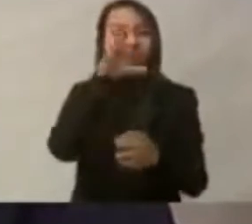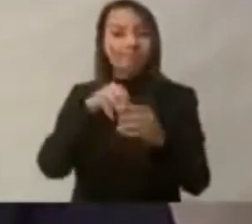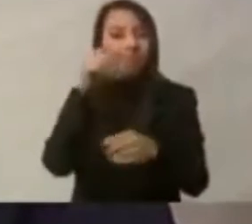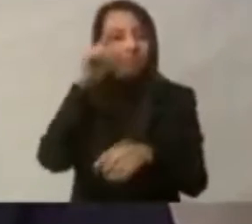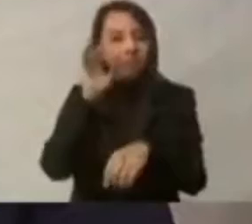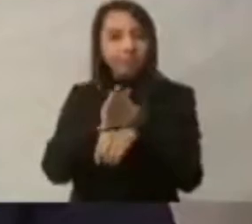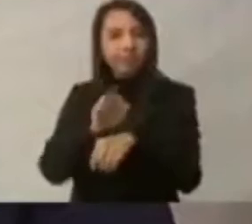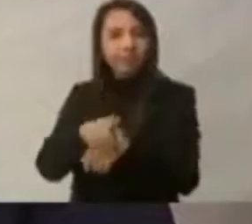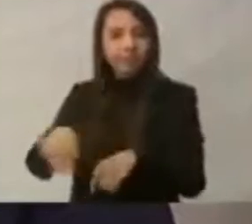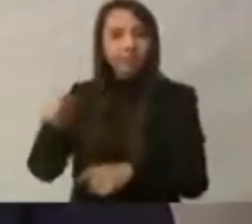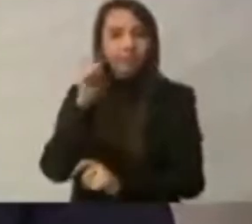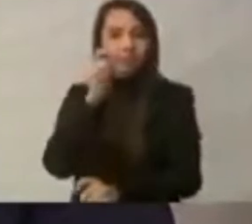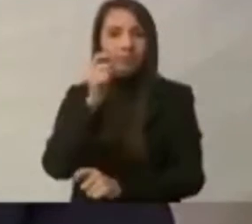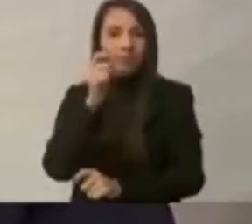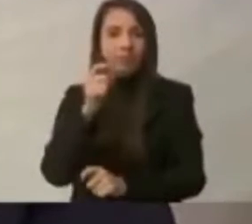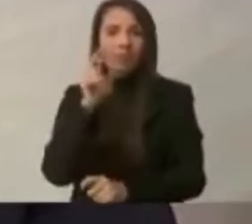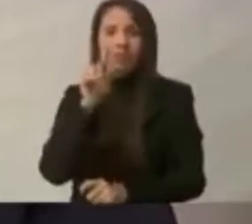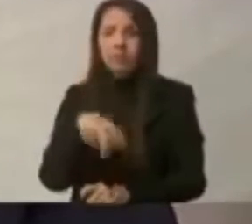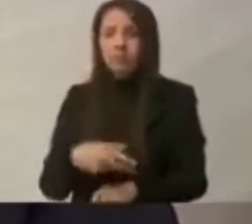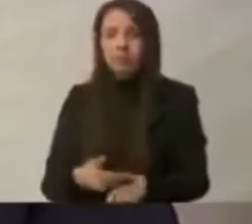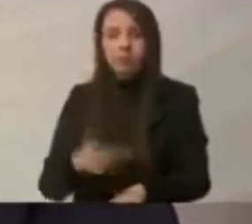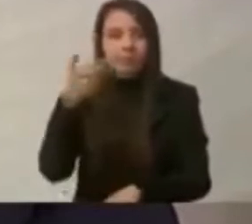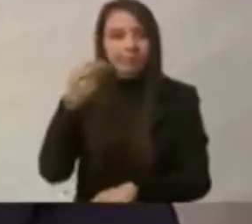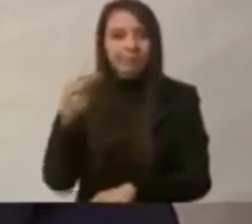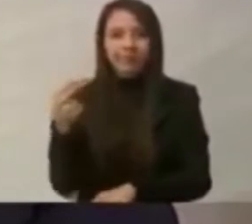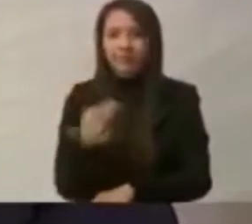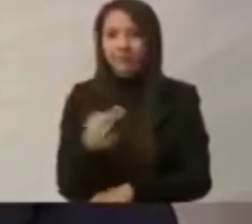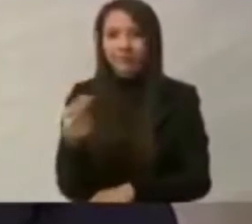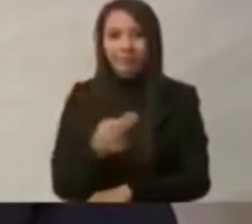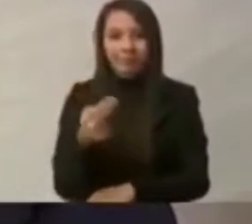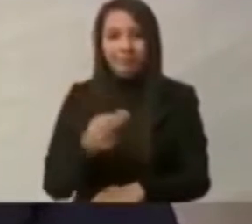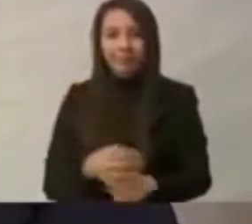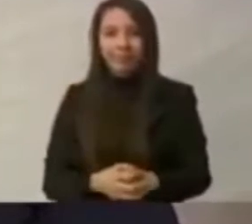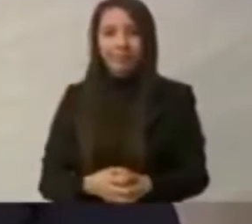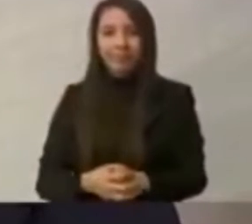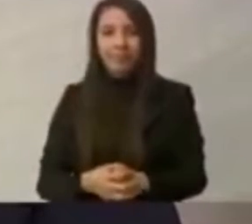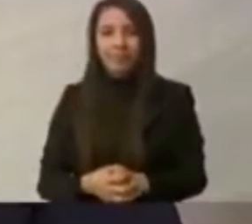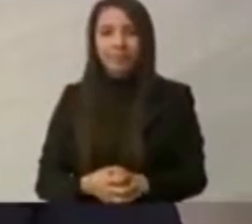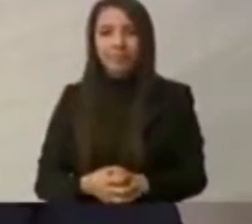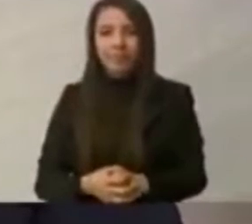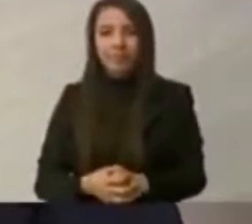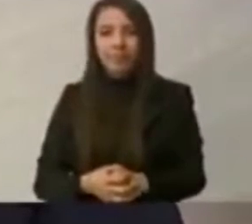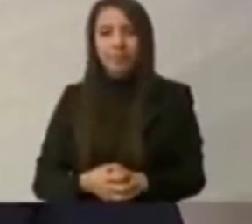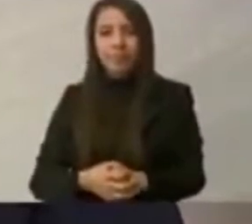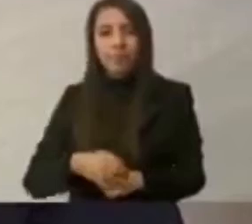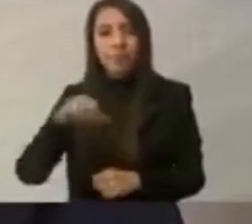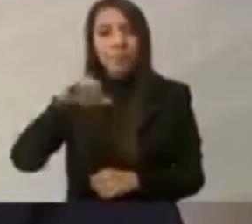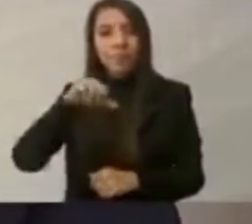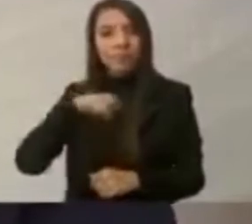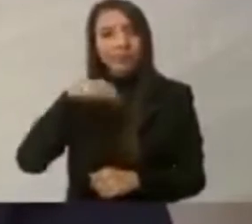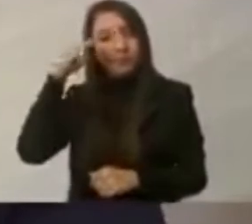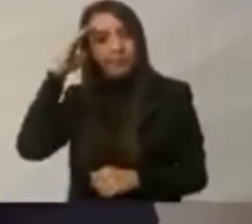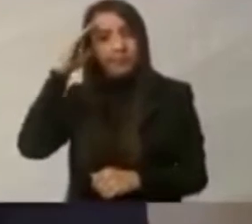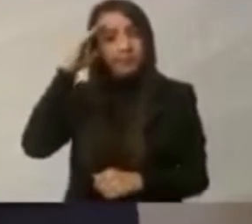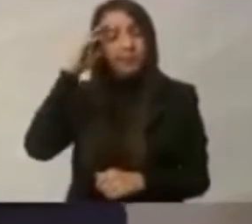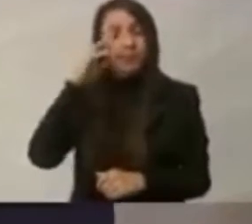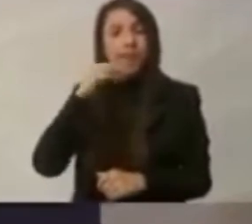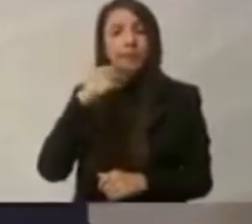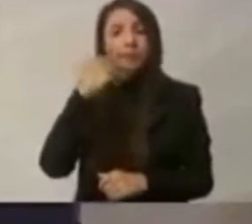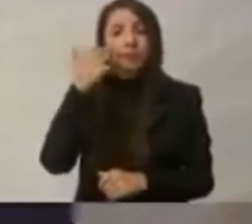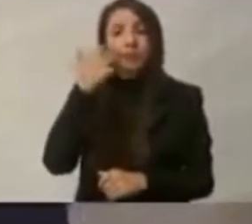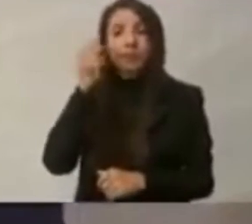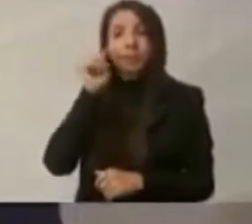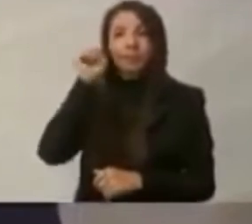muy necesario. Ahora teníamos intenciones de ir a San Felipe,